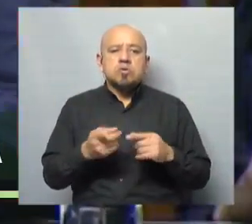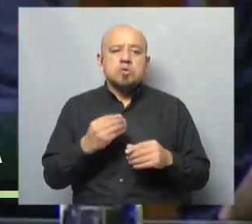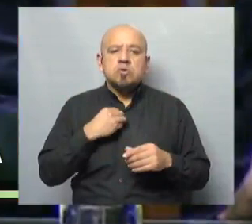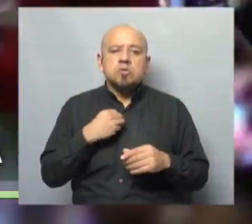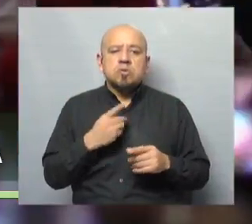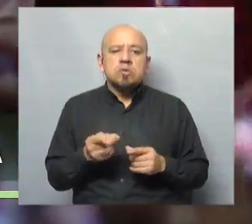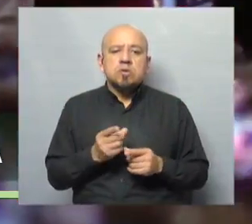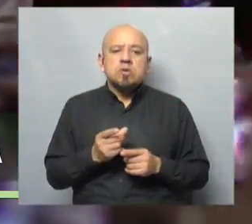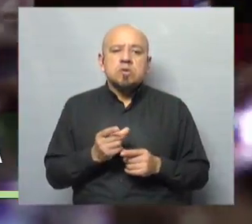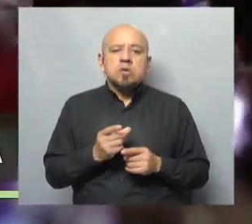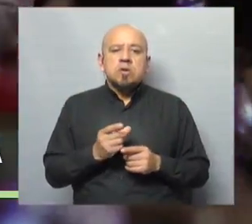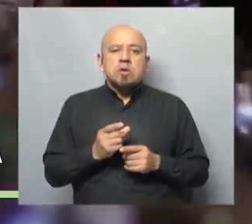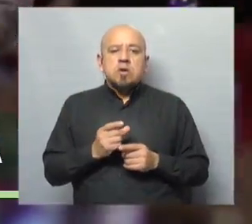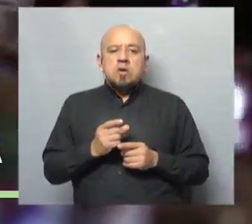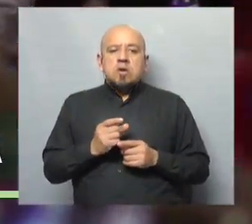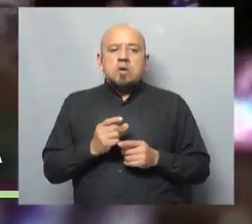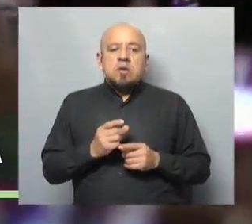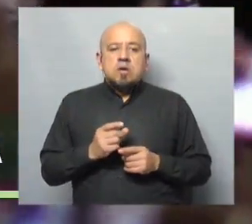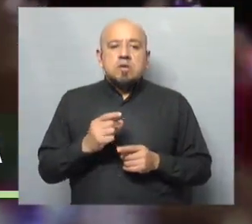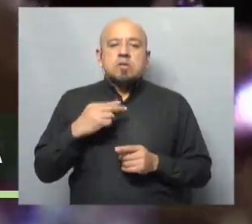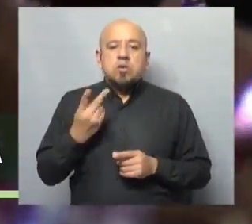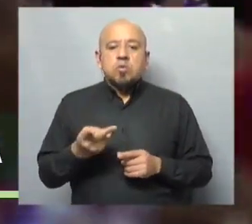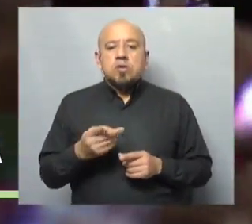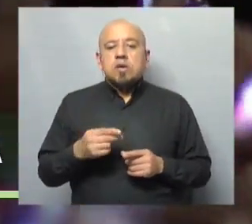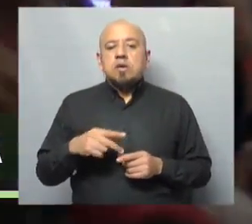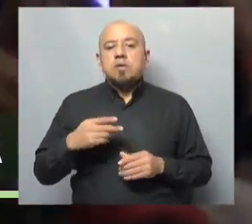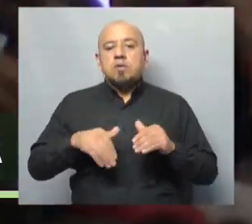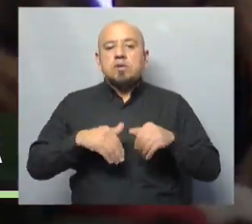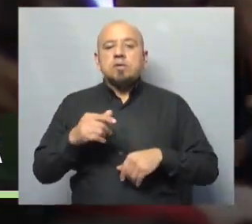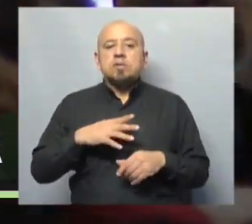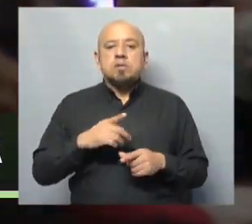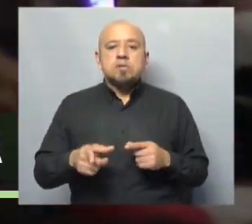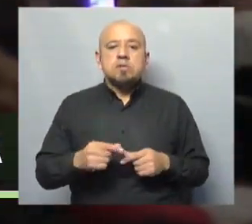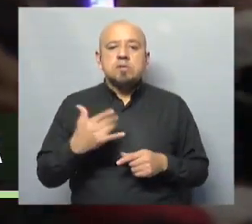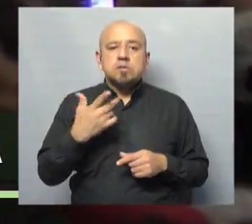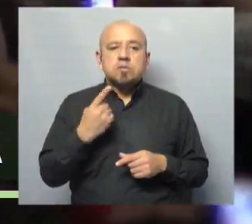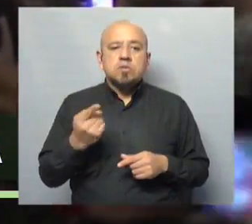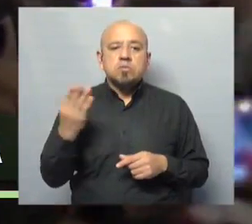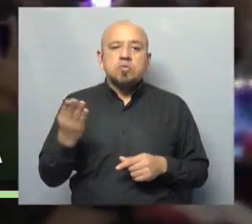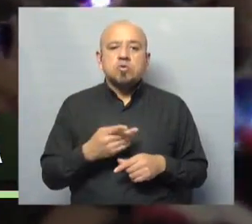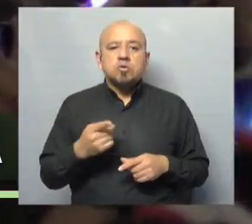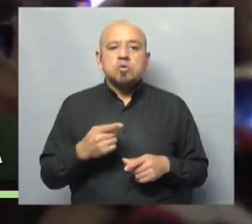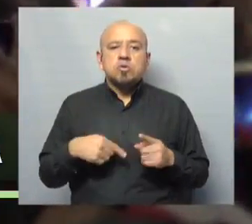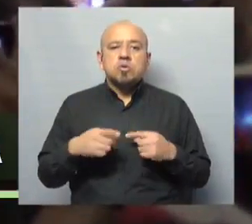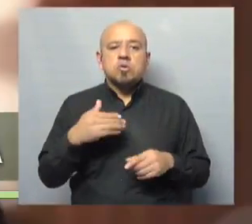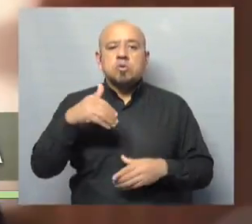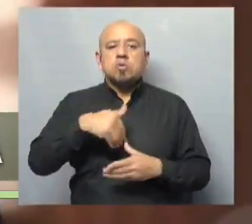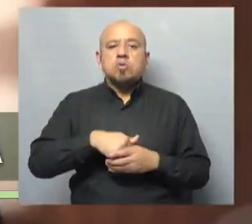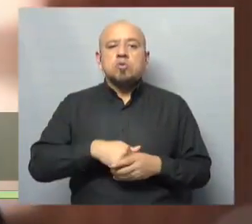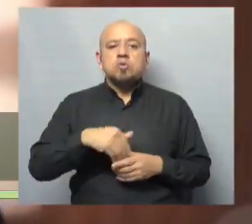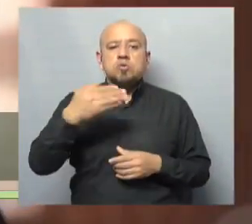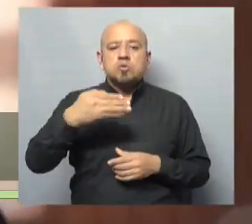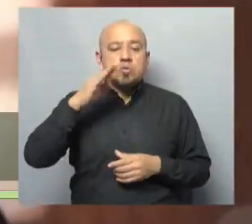en cuanto a una posible segunda vuelta el candidato del pp tiene un 51 por ciento de intención de voto y bolsonaro